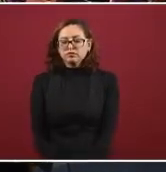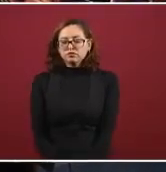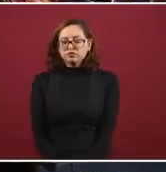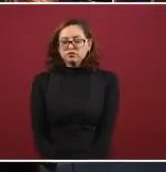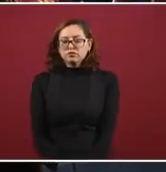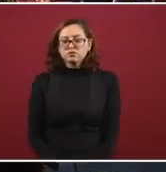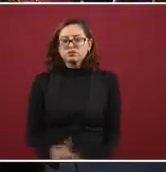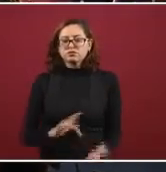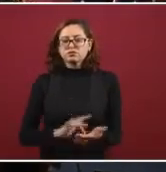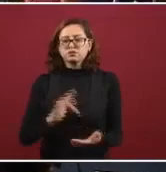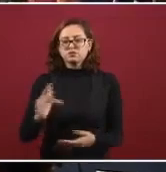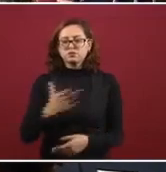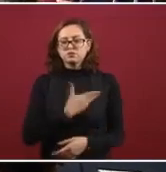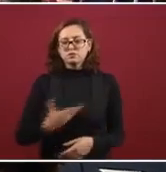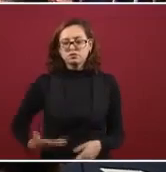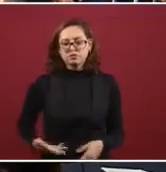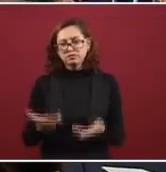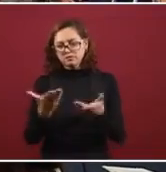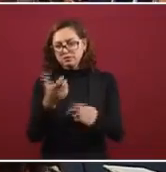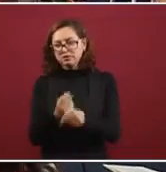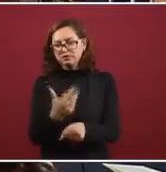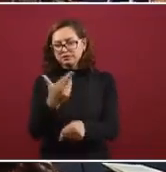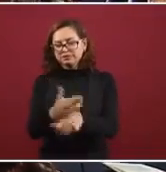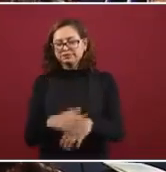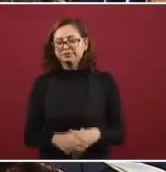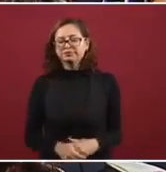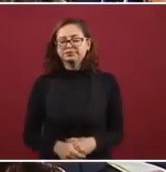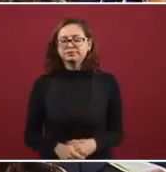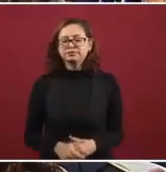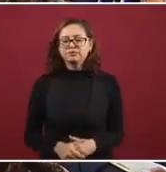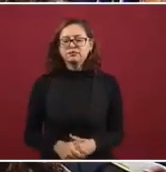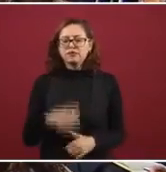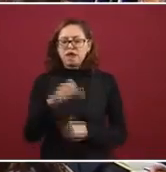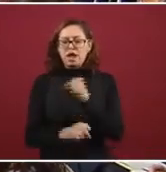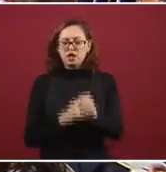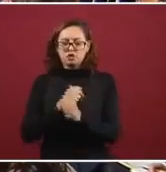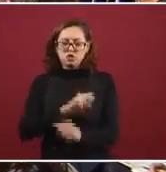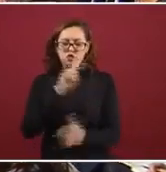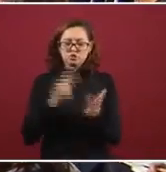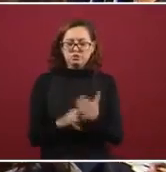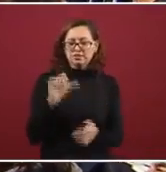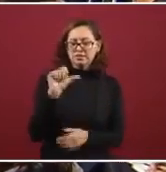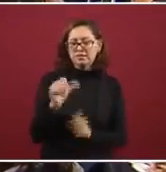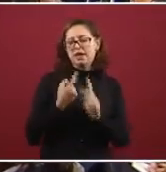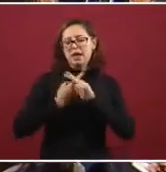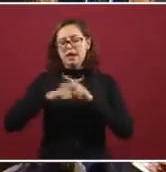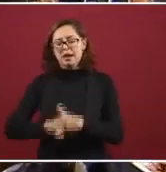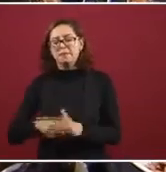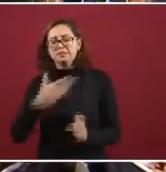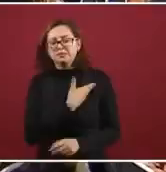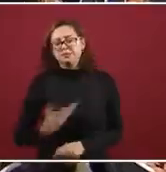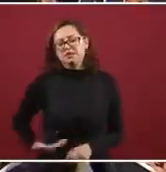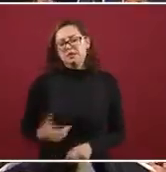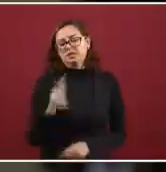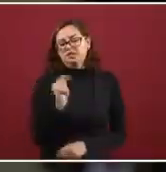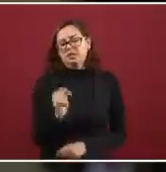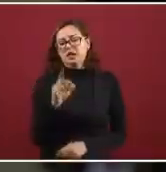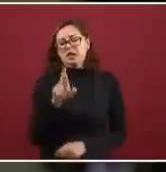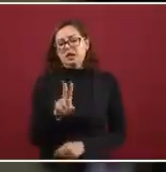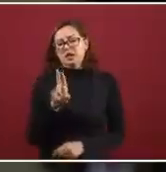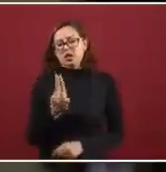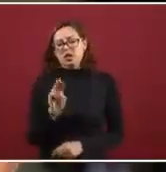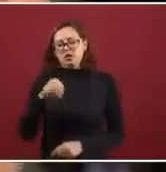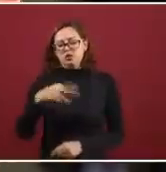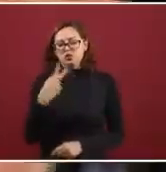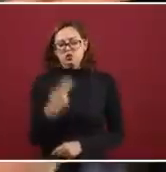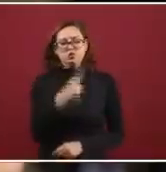Buenos días, señor presidente. Buenos días, canciller. De 2016 que llegó Trump al gobierno, ha sido reiterativo en este acuerdo del tercer